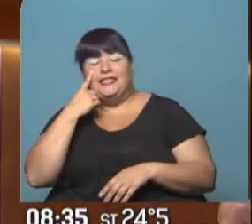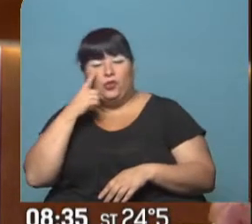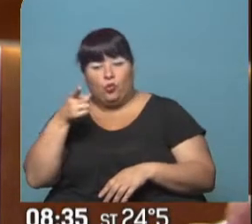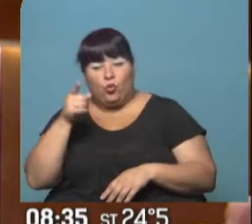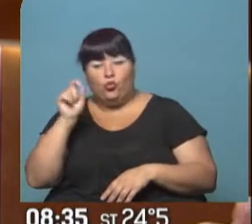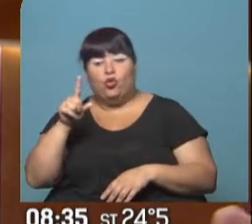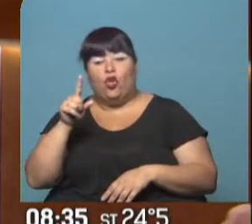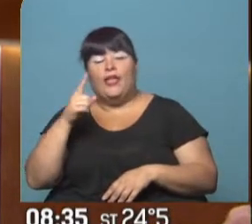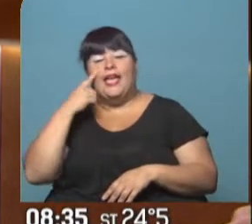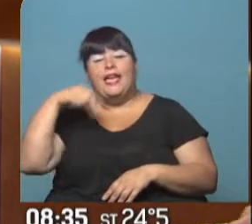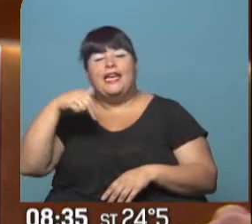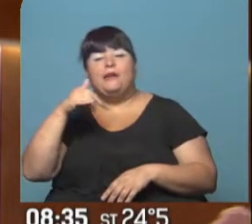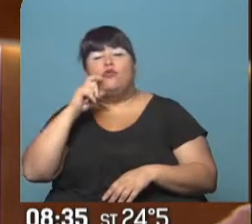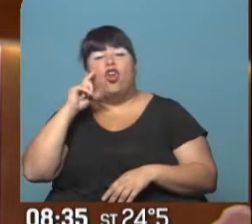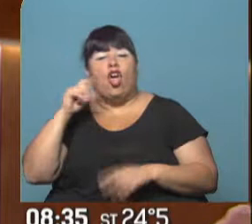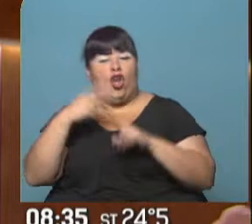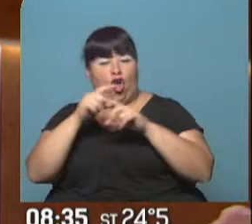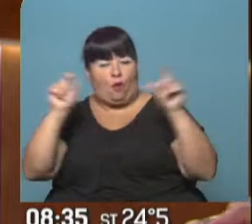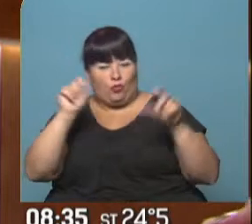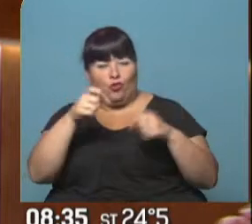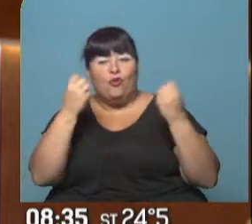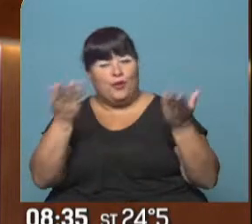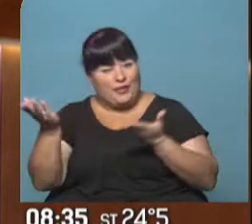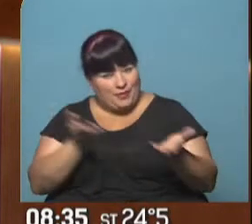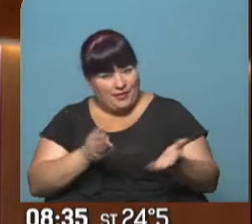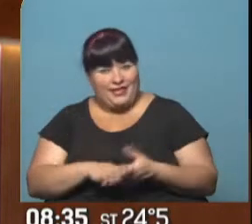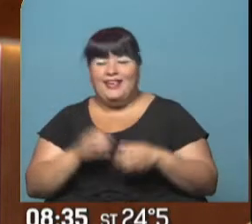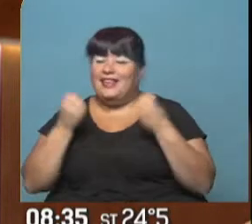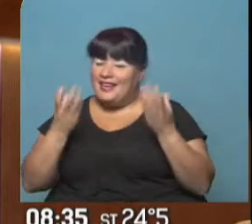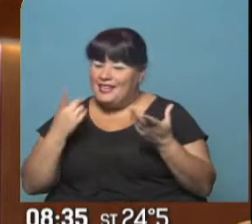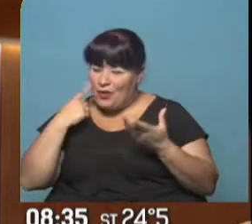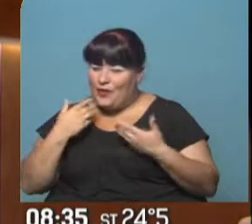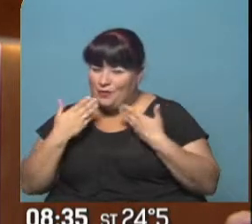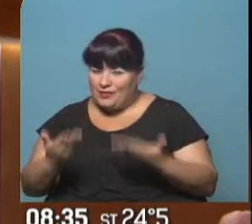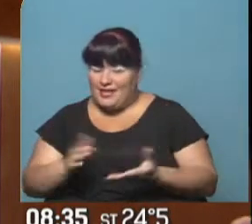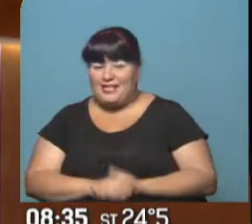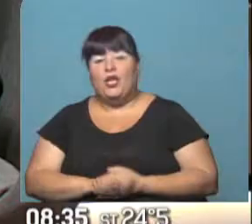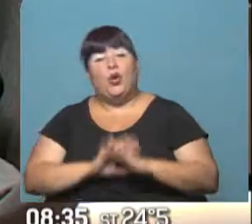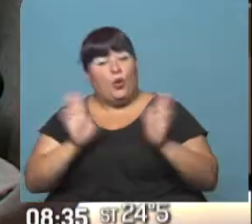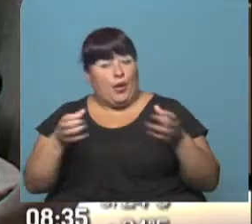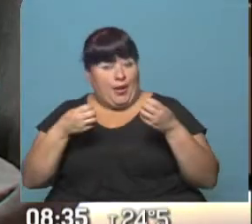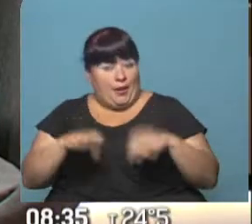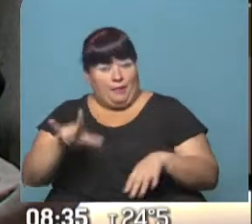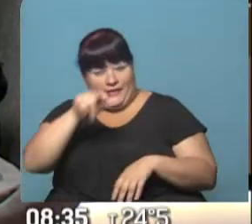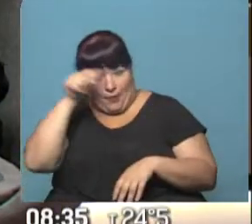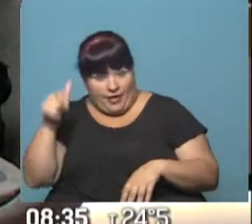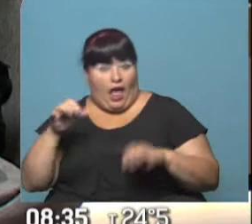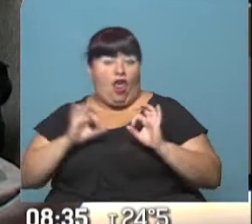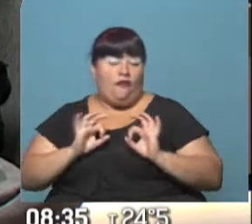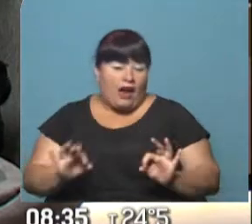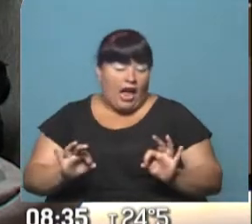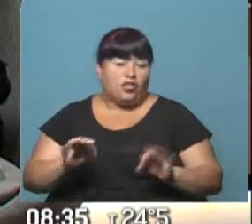de Inmunología que lleva su nombre. ¿Cómo le va, doctor? Bienvenido. ¿Qué tal? Buen día, muchas gracias. Bueno, comienza el verano,